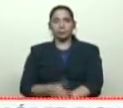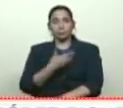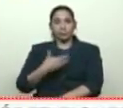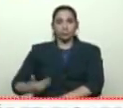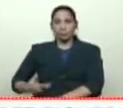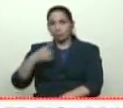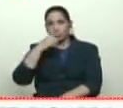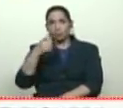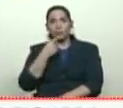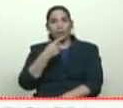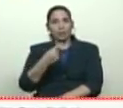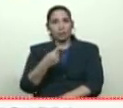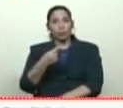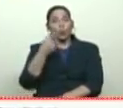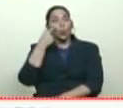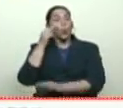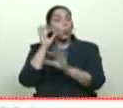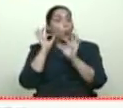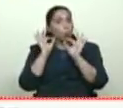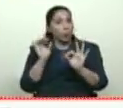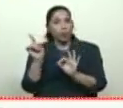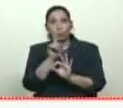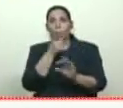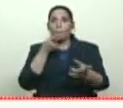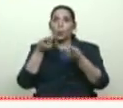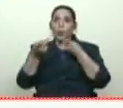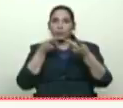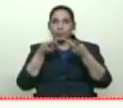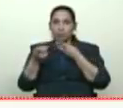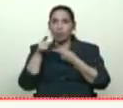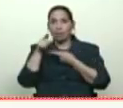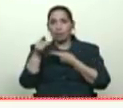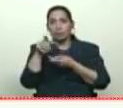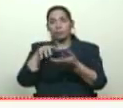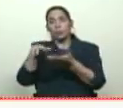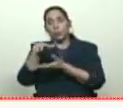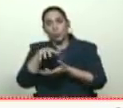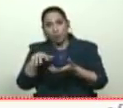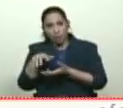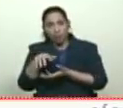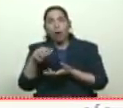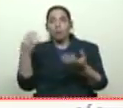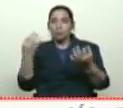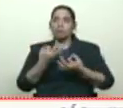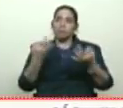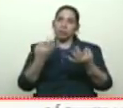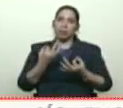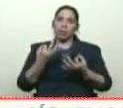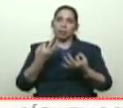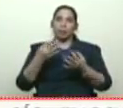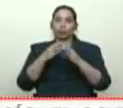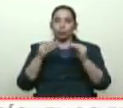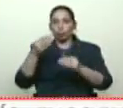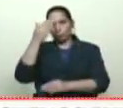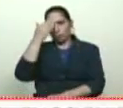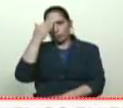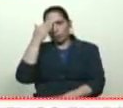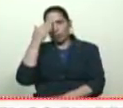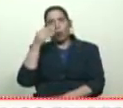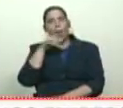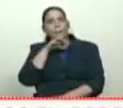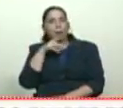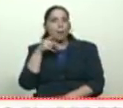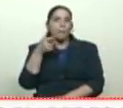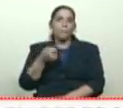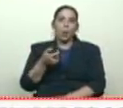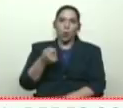dicho, hay que tener cuidado de no politizar esos hechos. Es verdad, presidente, yo sé. Y todos lo sabemos, y por eso hablamos poco de eso. Pero